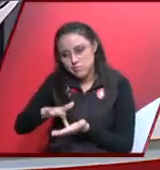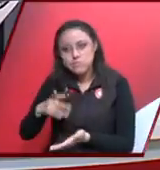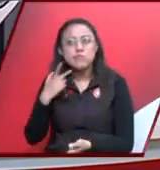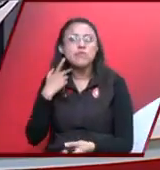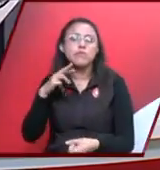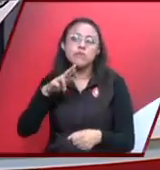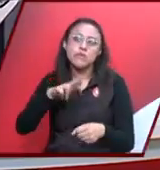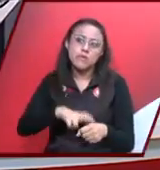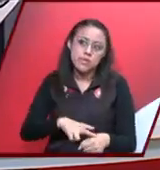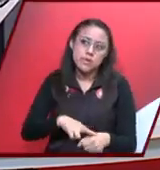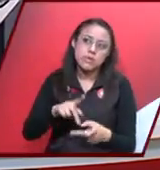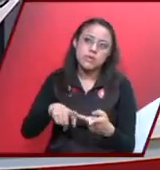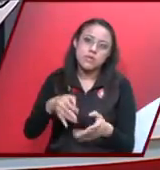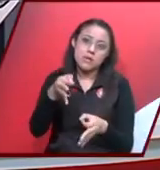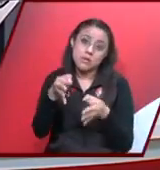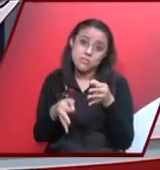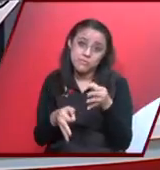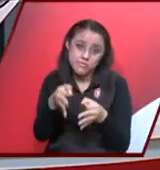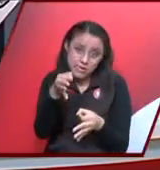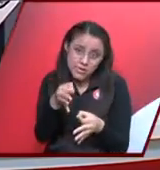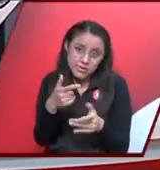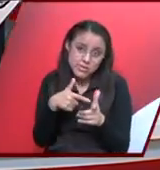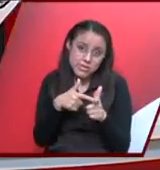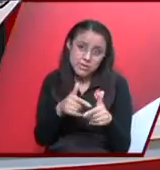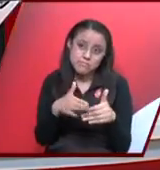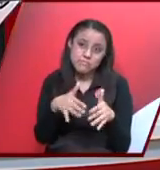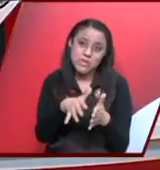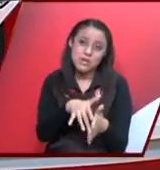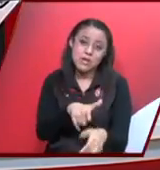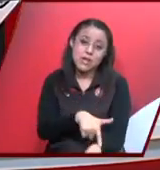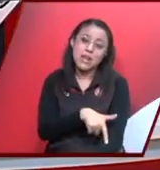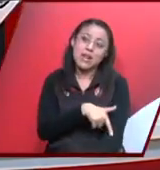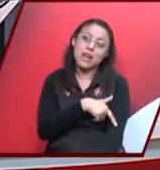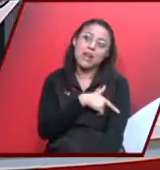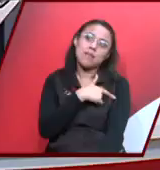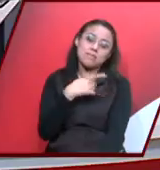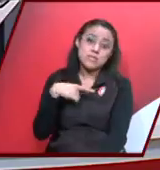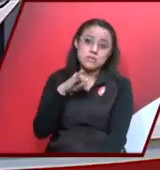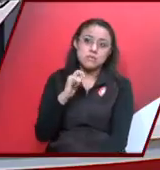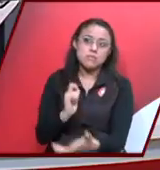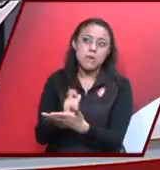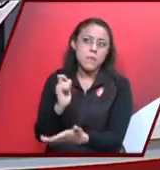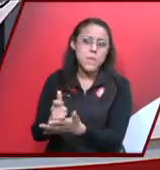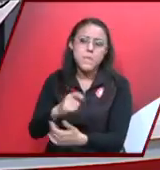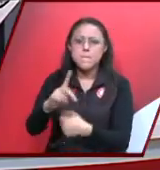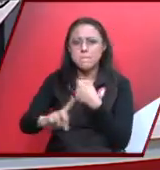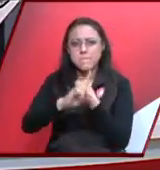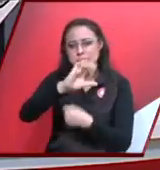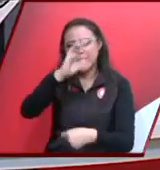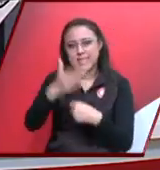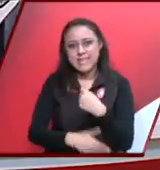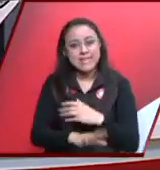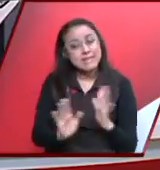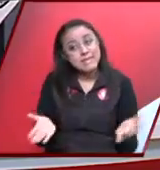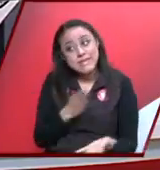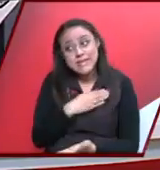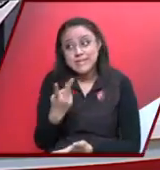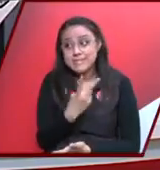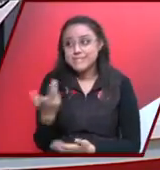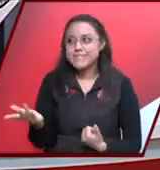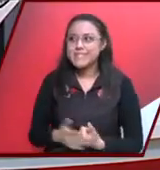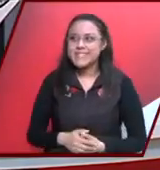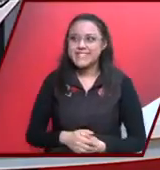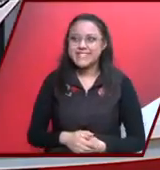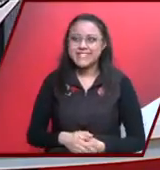la Procuraduría, darle guerra a tribunales y que siga el proceso legal. Si se debe, hay que pagar y te quitas de mí, broncas. Pero bueno, ahí está la